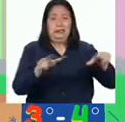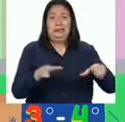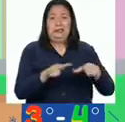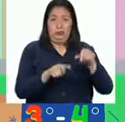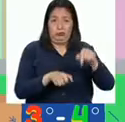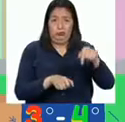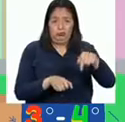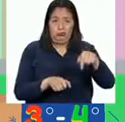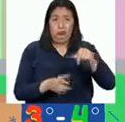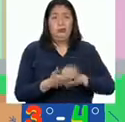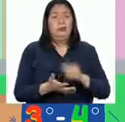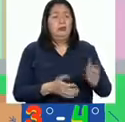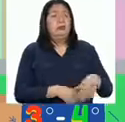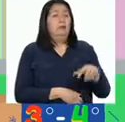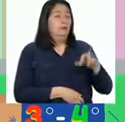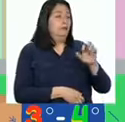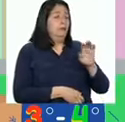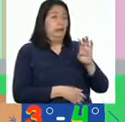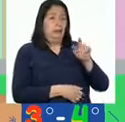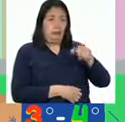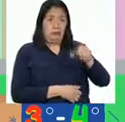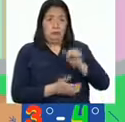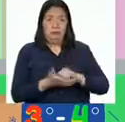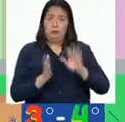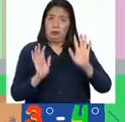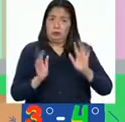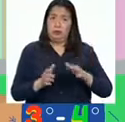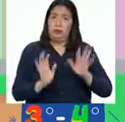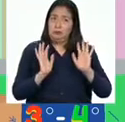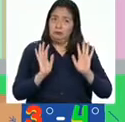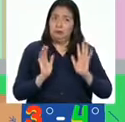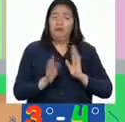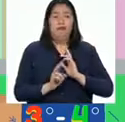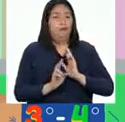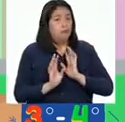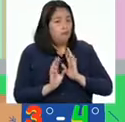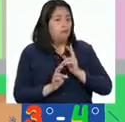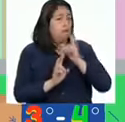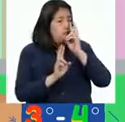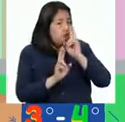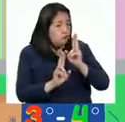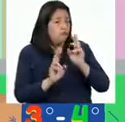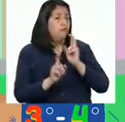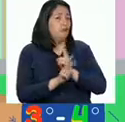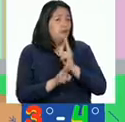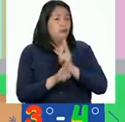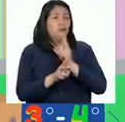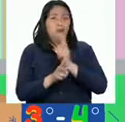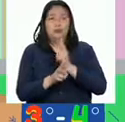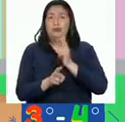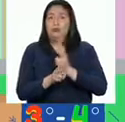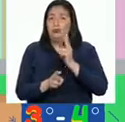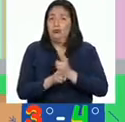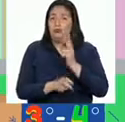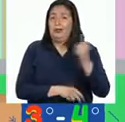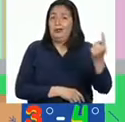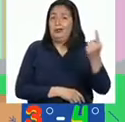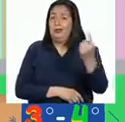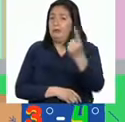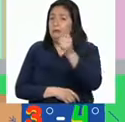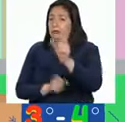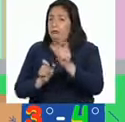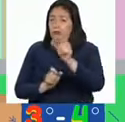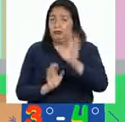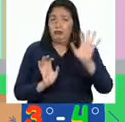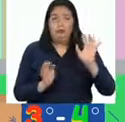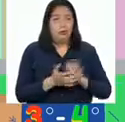lugar, Pablo, se debe mantener un respeto y cuidado hacia cada